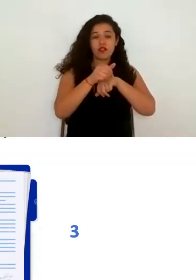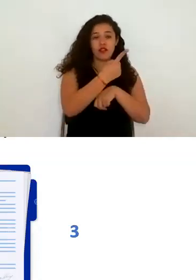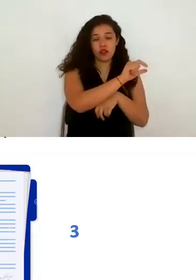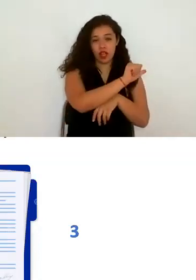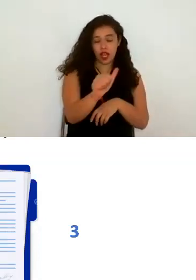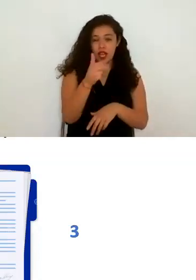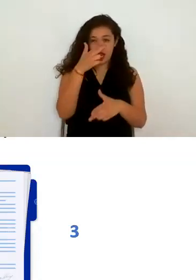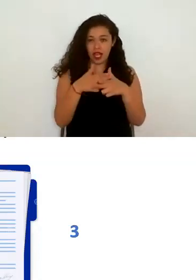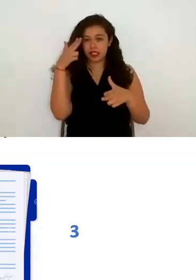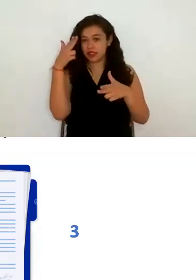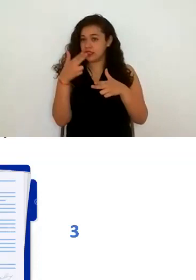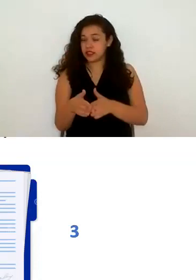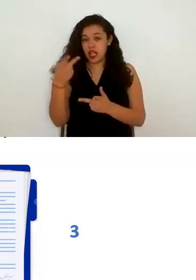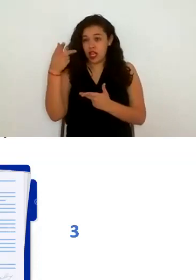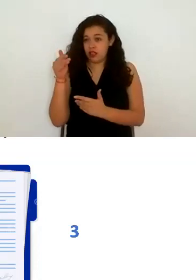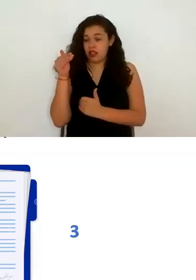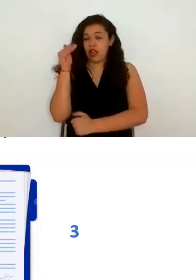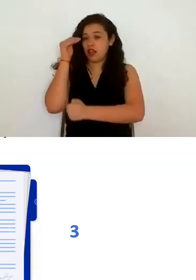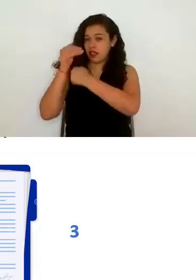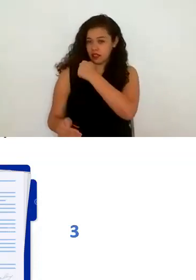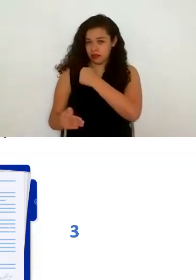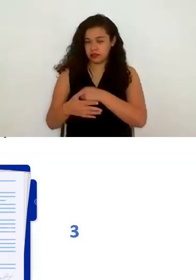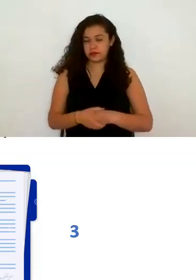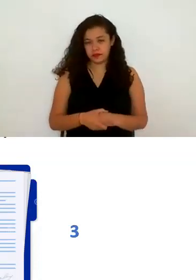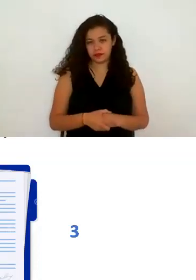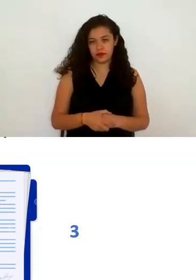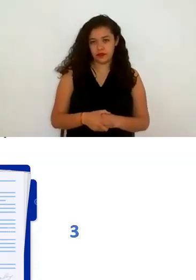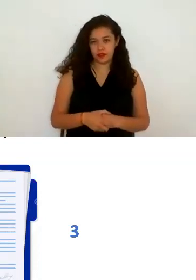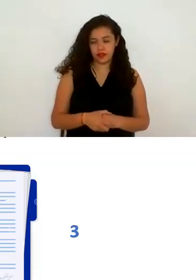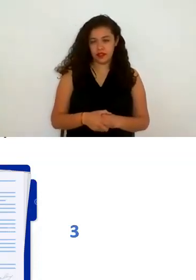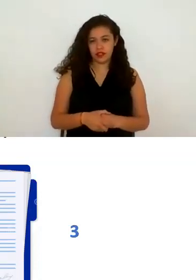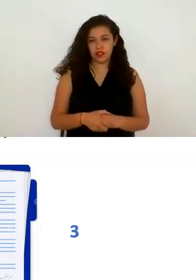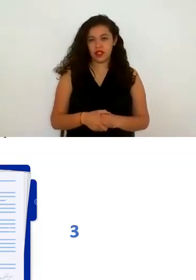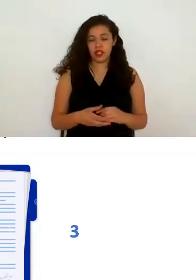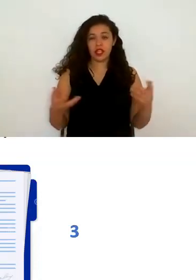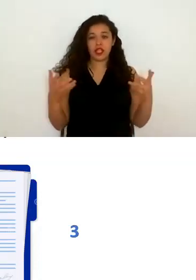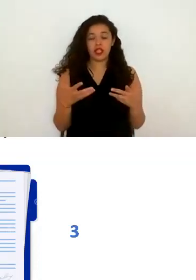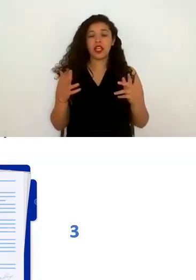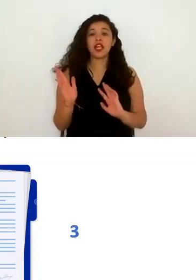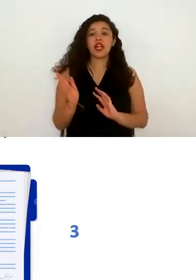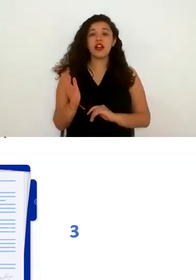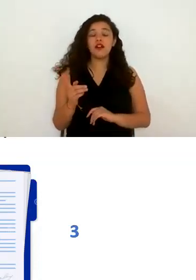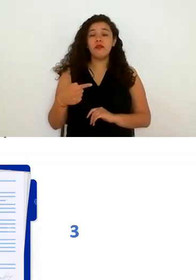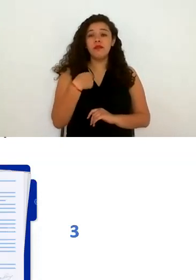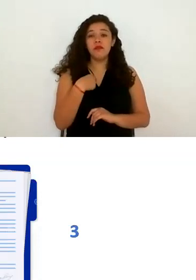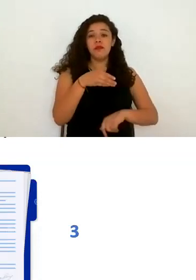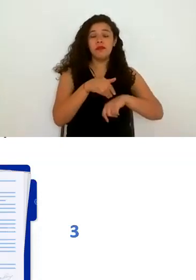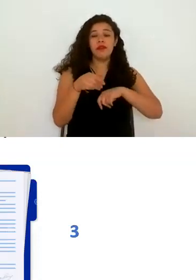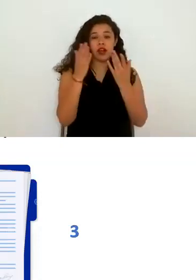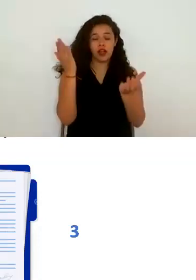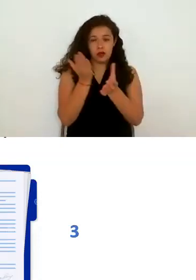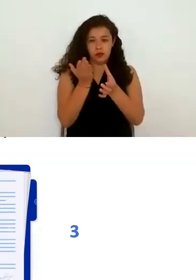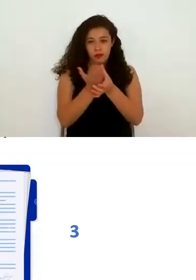hasta hasta el último documento que estén generando. Si este fuera el apartado de